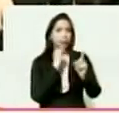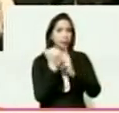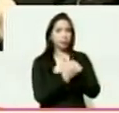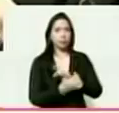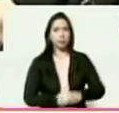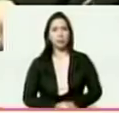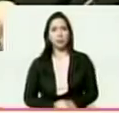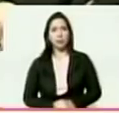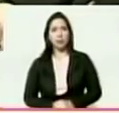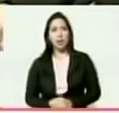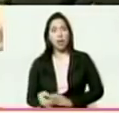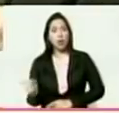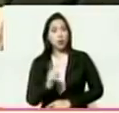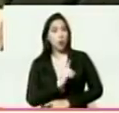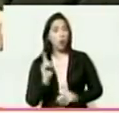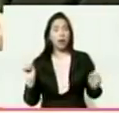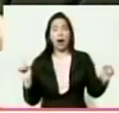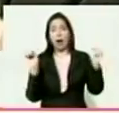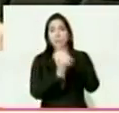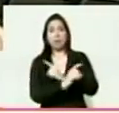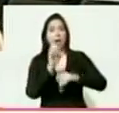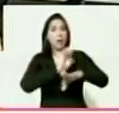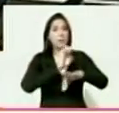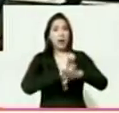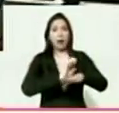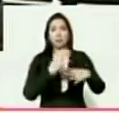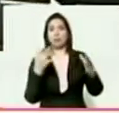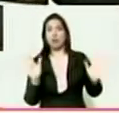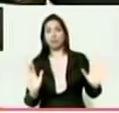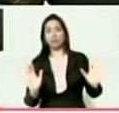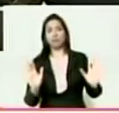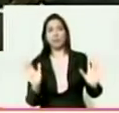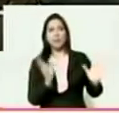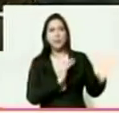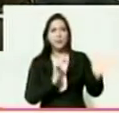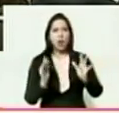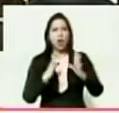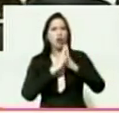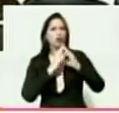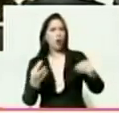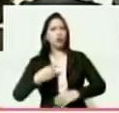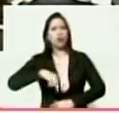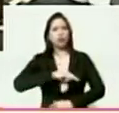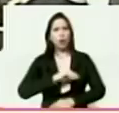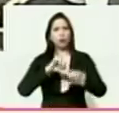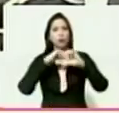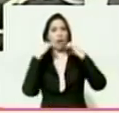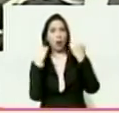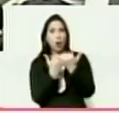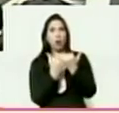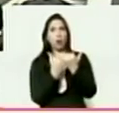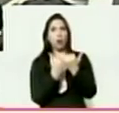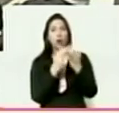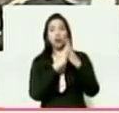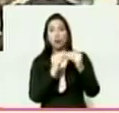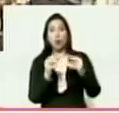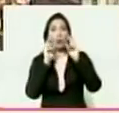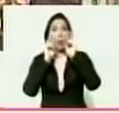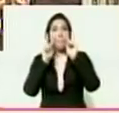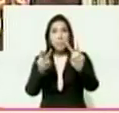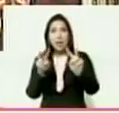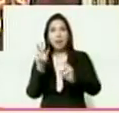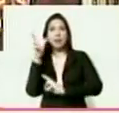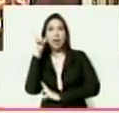Y si no se revirtiera la emergencia climática, todos los que estamos en este salón, todos los que nos ven y nos